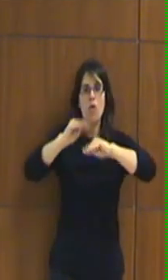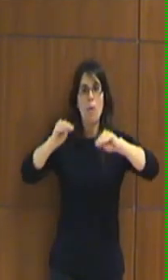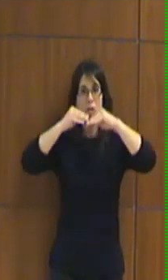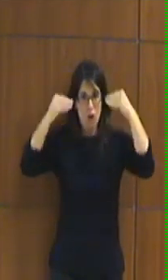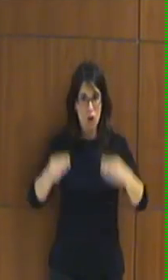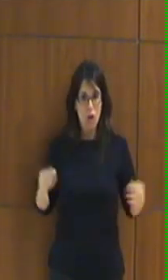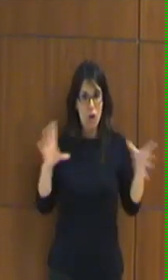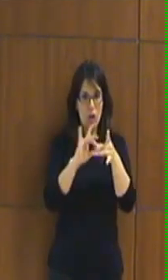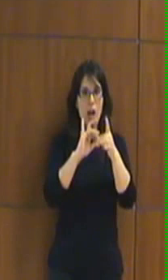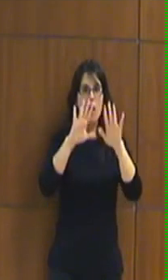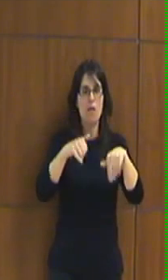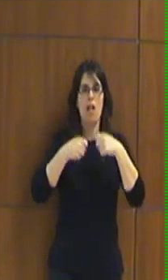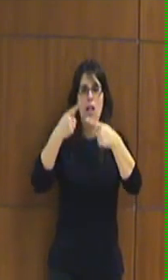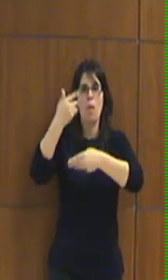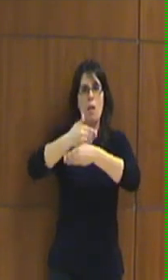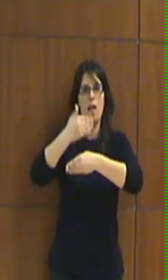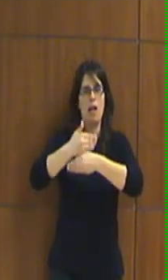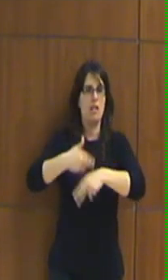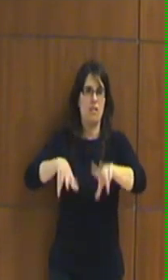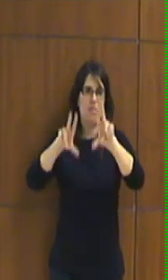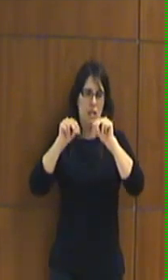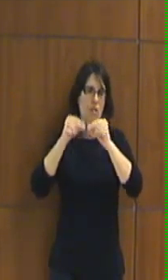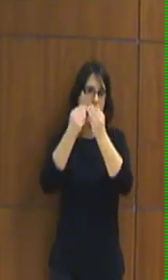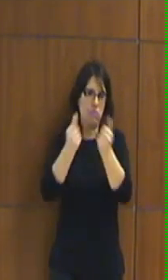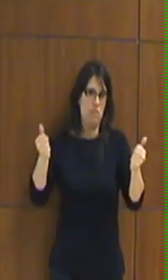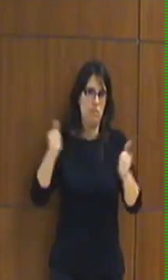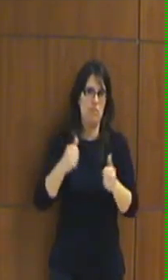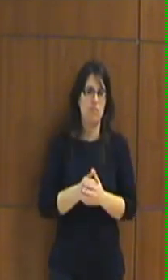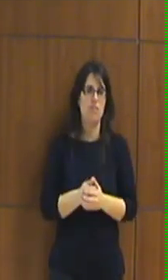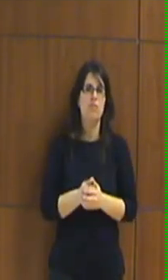facilita el quitar barreras y disminuye la discapacidad.